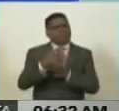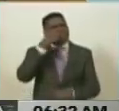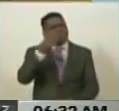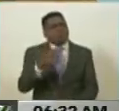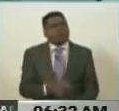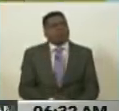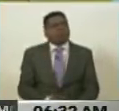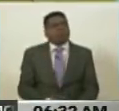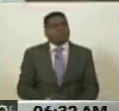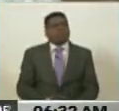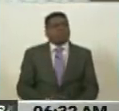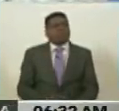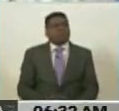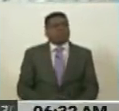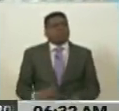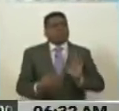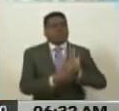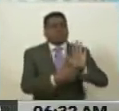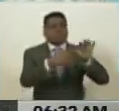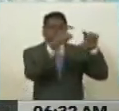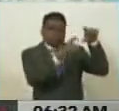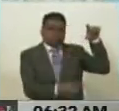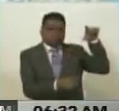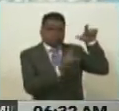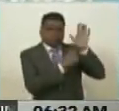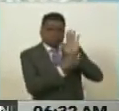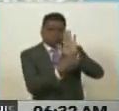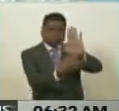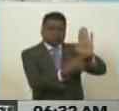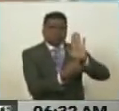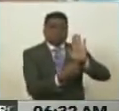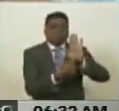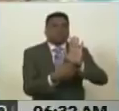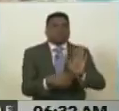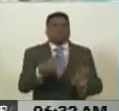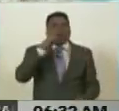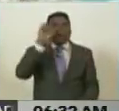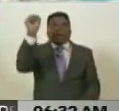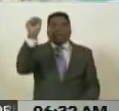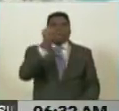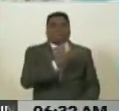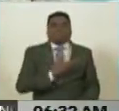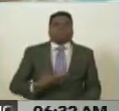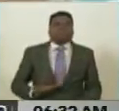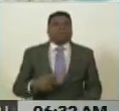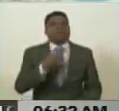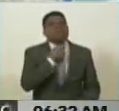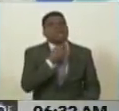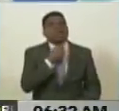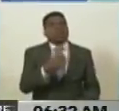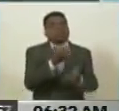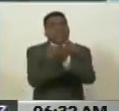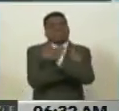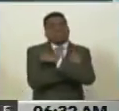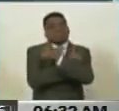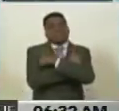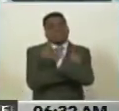la mancheta del Nacional dice, "A Nicolás le encanta aumentar el desempleo y la nota que